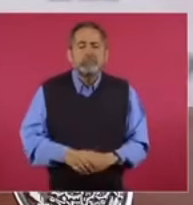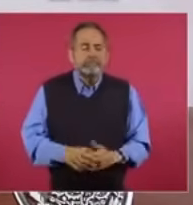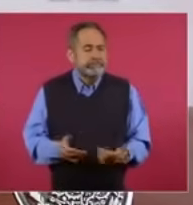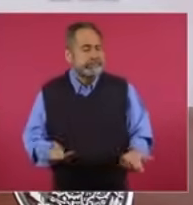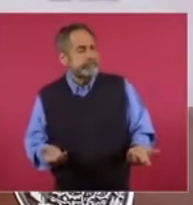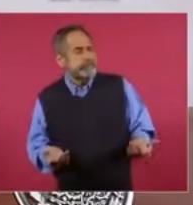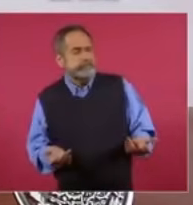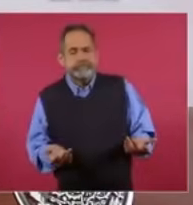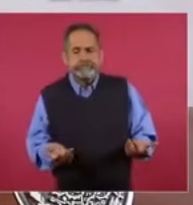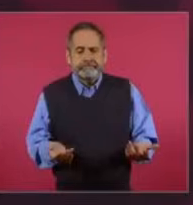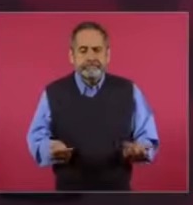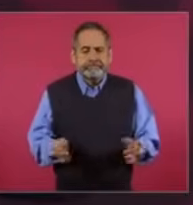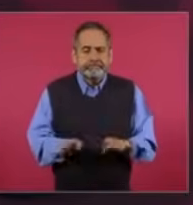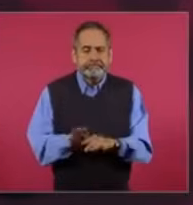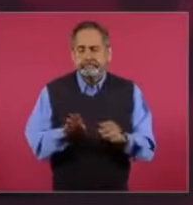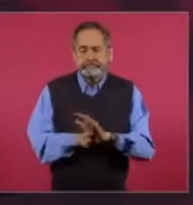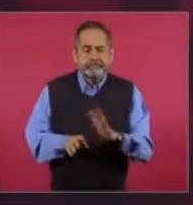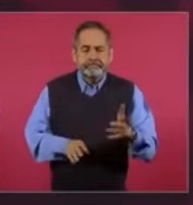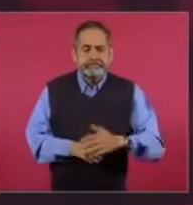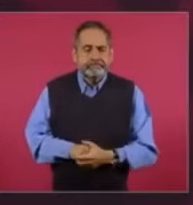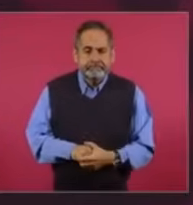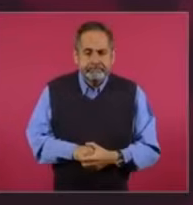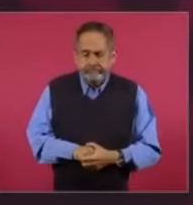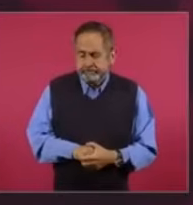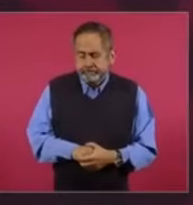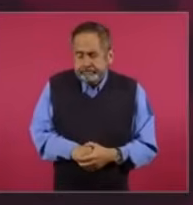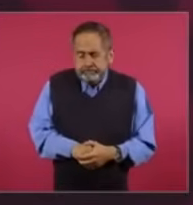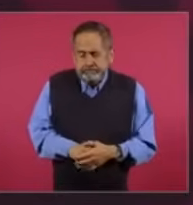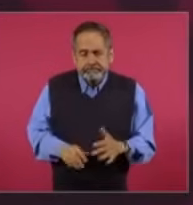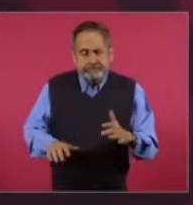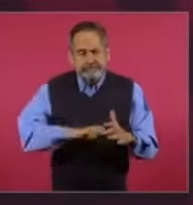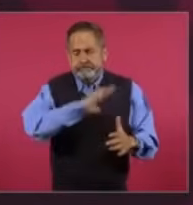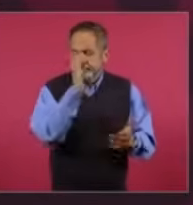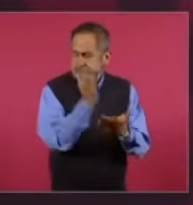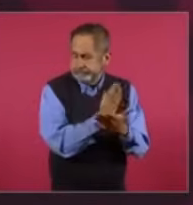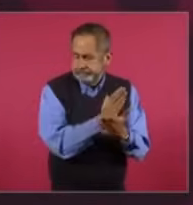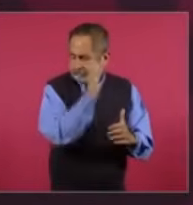Entonces eso ya se terminó.